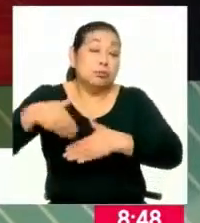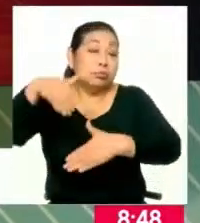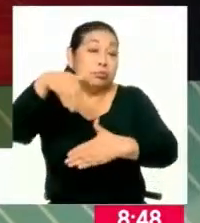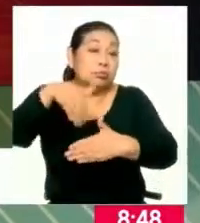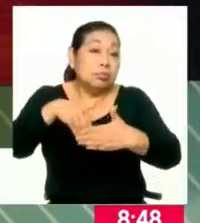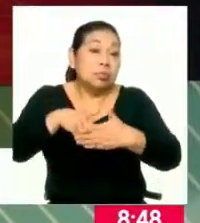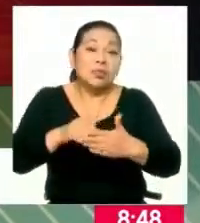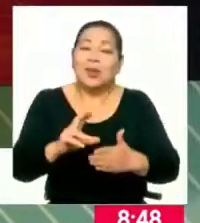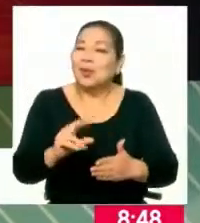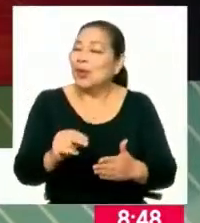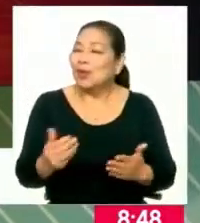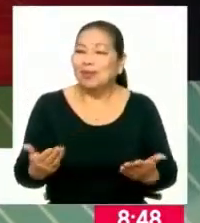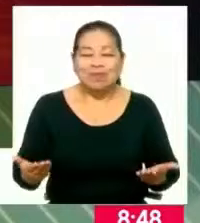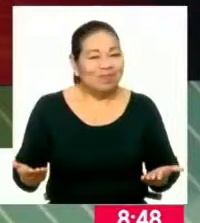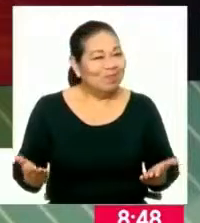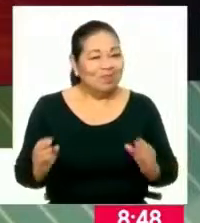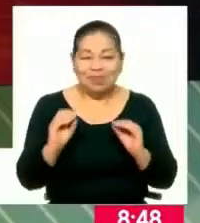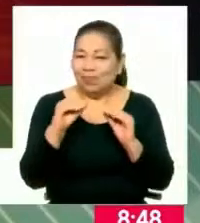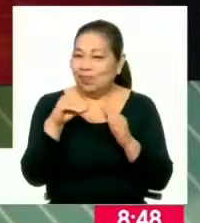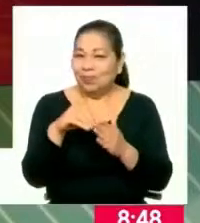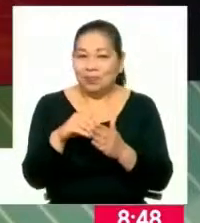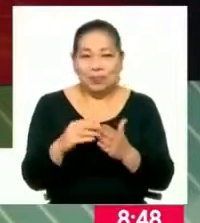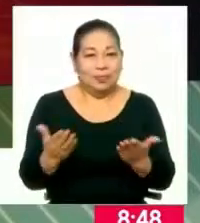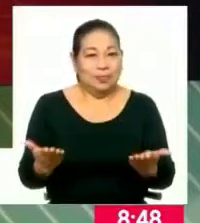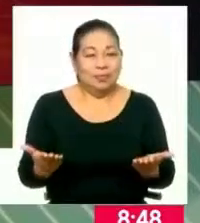electoral, no debería darse